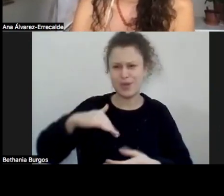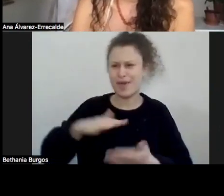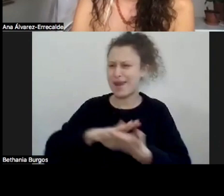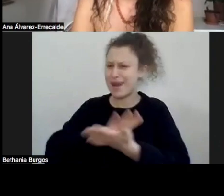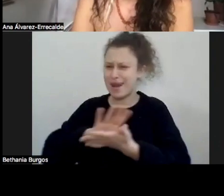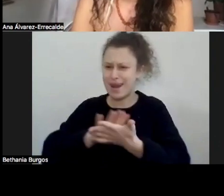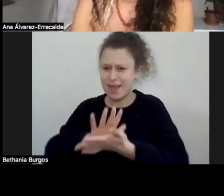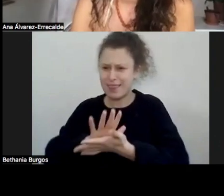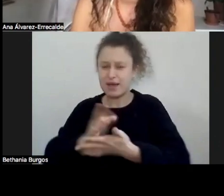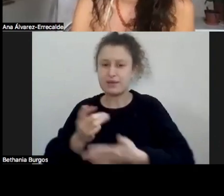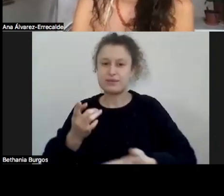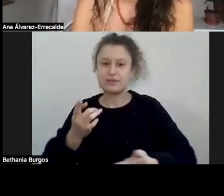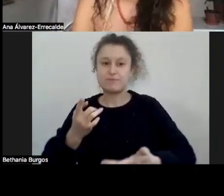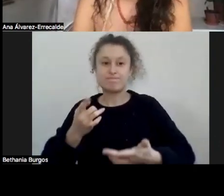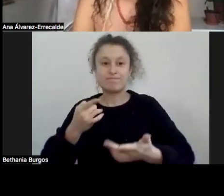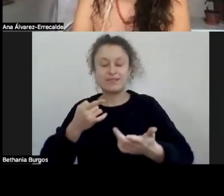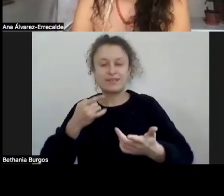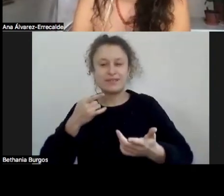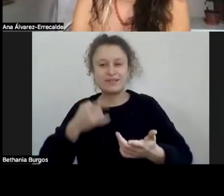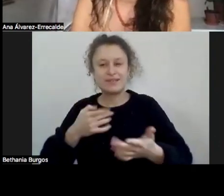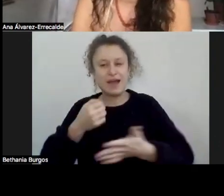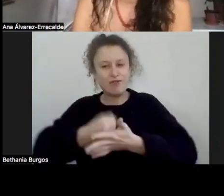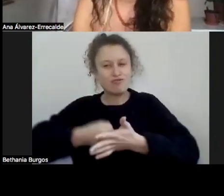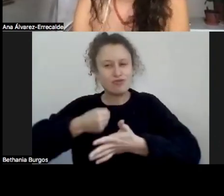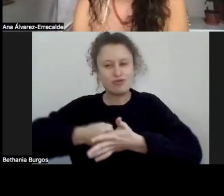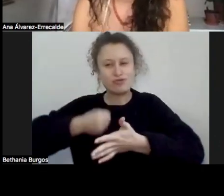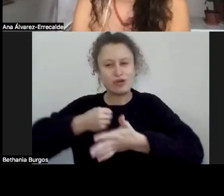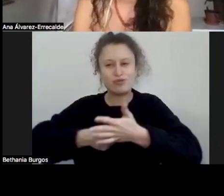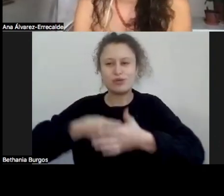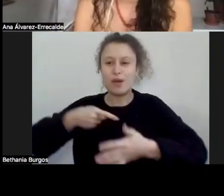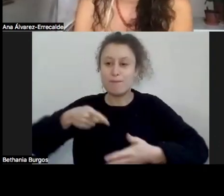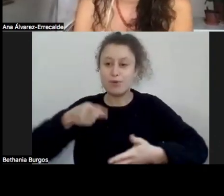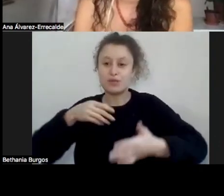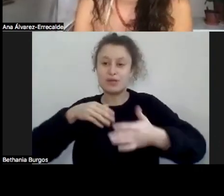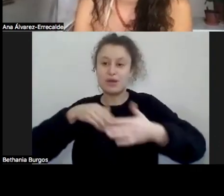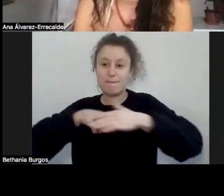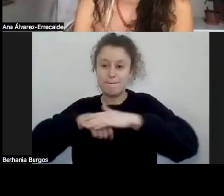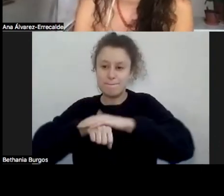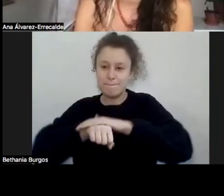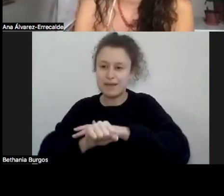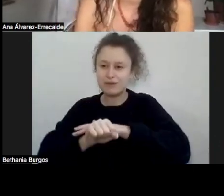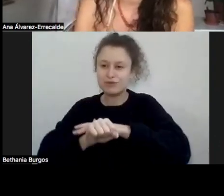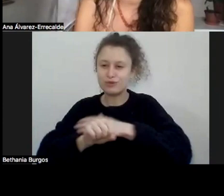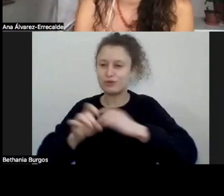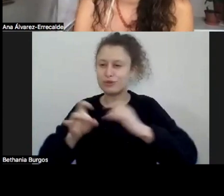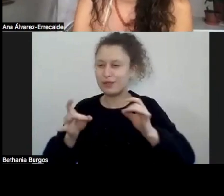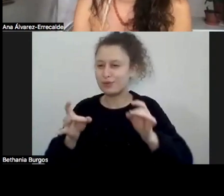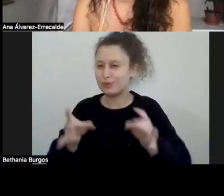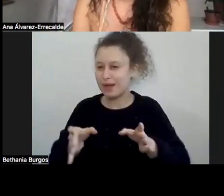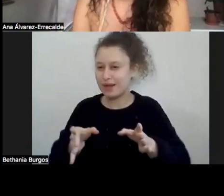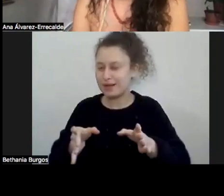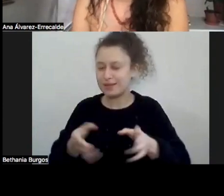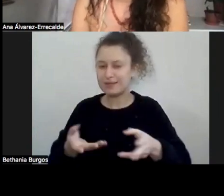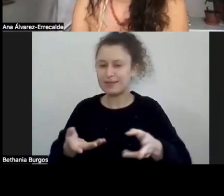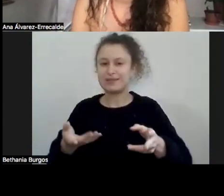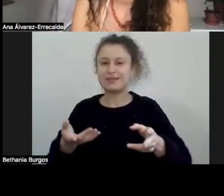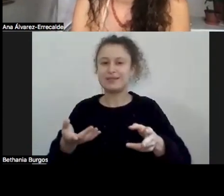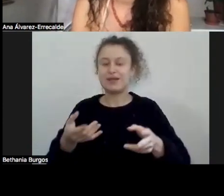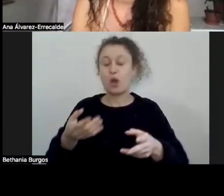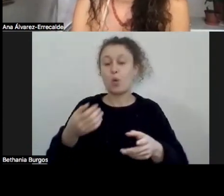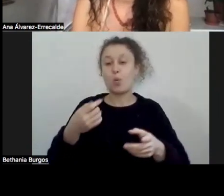de hacer. Y otra de las cosas que ha sido completamente sanadoras ha sido el poder amamantar a Daniel.